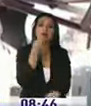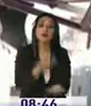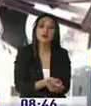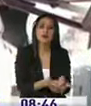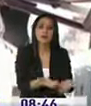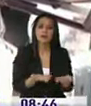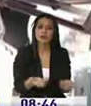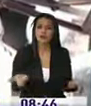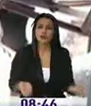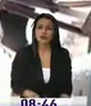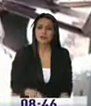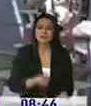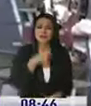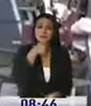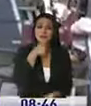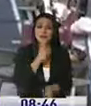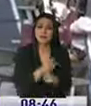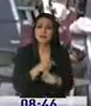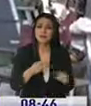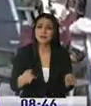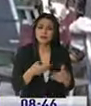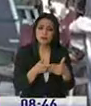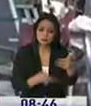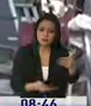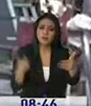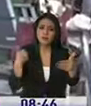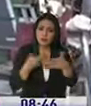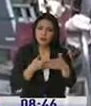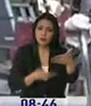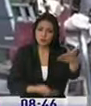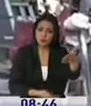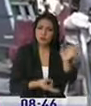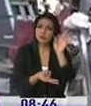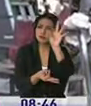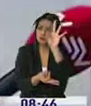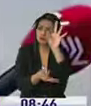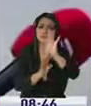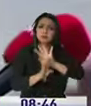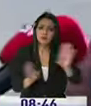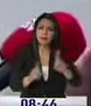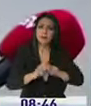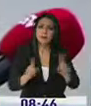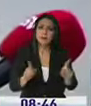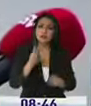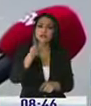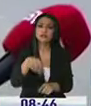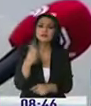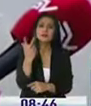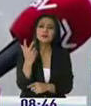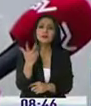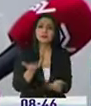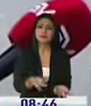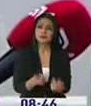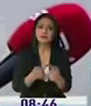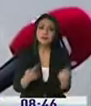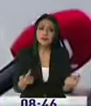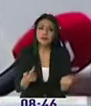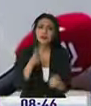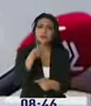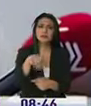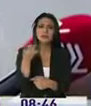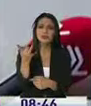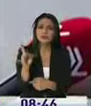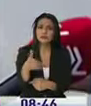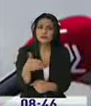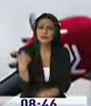chatarra. Compró cosas como chatarra, pero dieron documentación. Le enseñaron los documentos, pero eso eran del 2013. Pero que quieren, en 2018